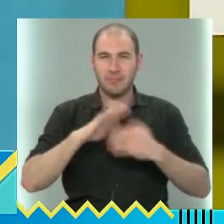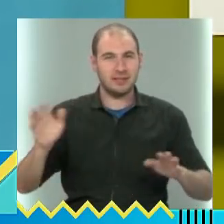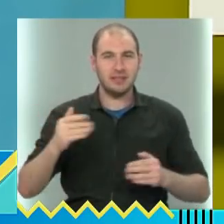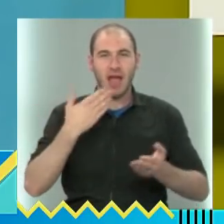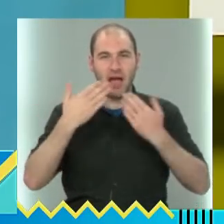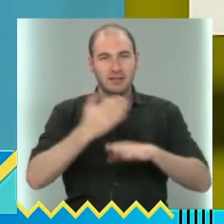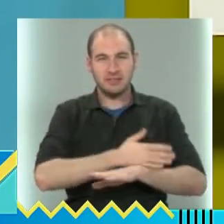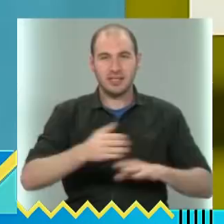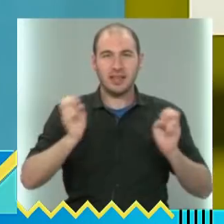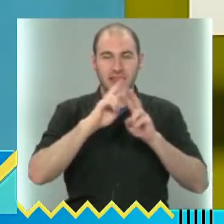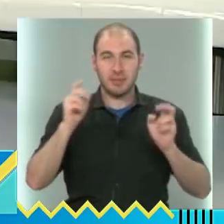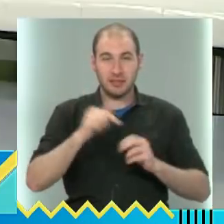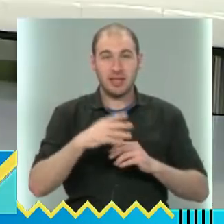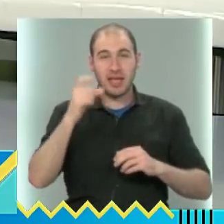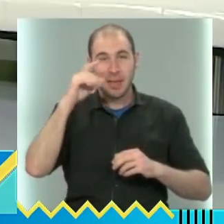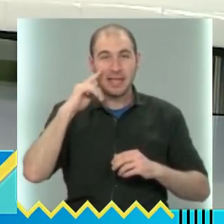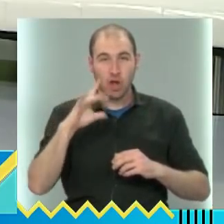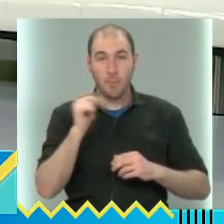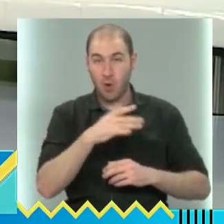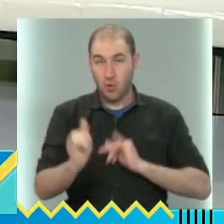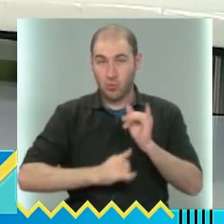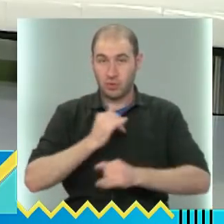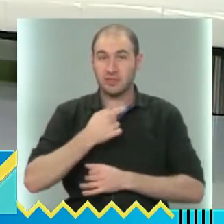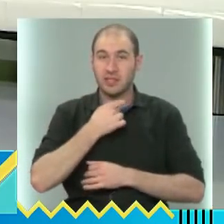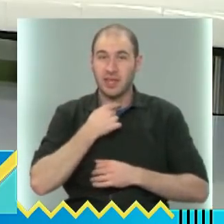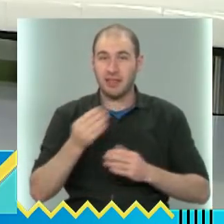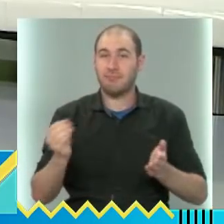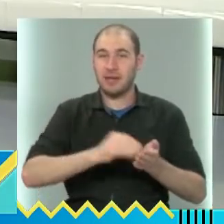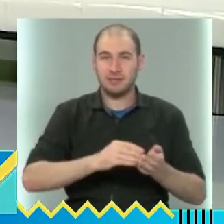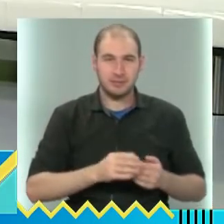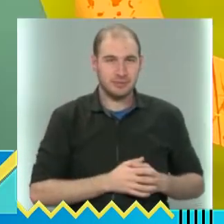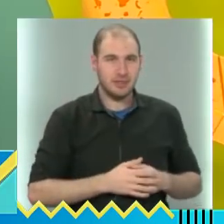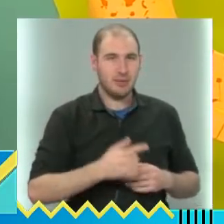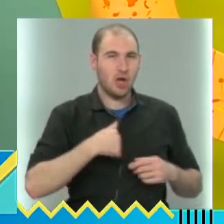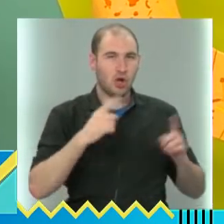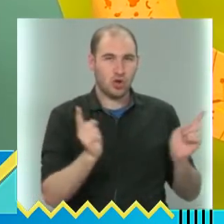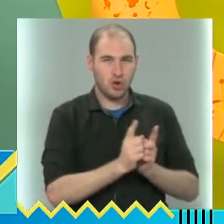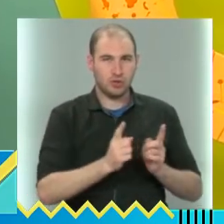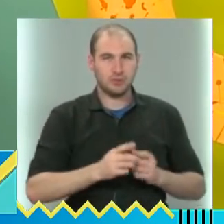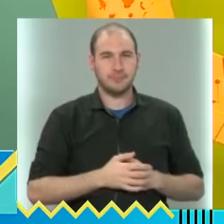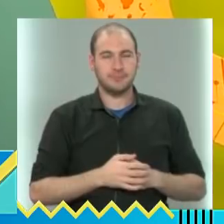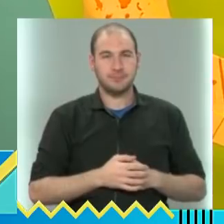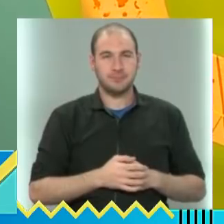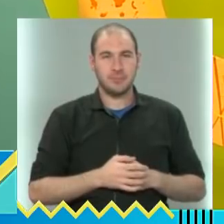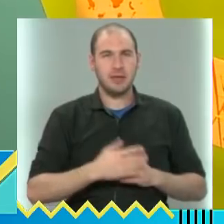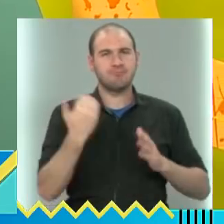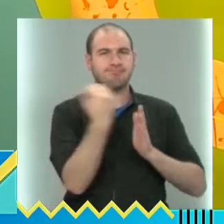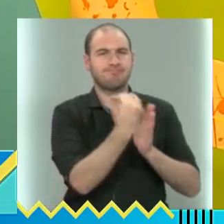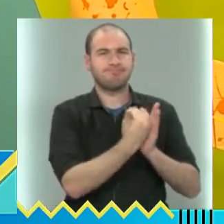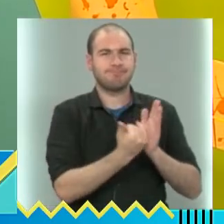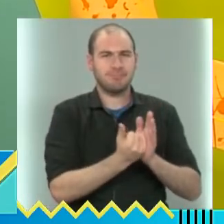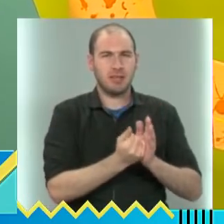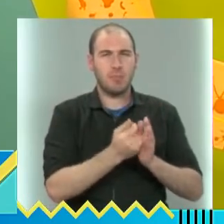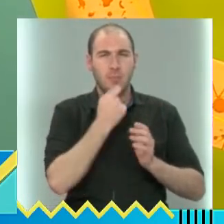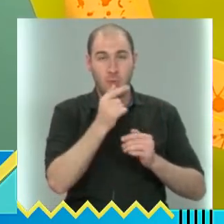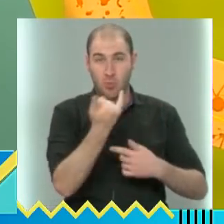seguir hablando acerca de esto. Y Emilio, vos recién querías hacer una acotación. No, pero muy cortito. O sea, a ver, específicamente en el